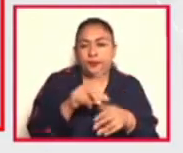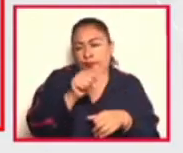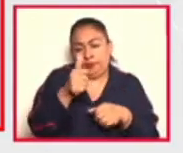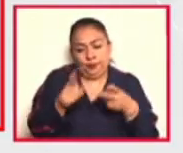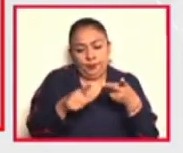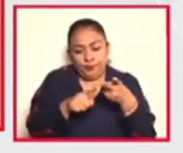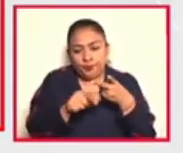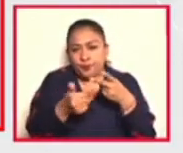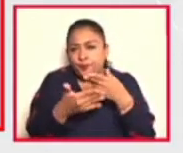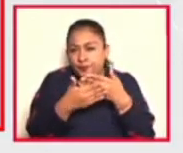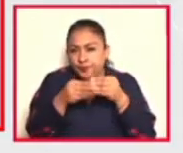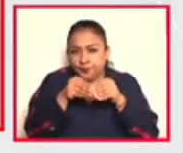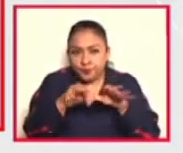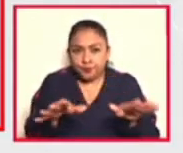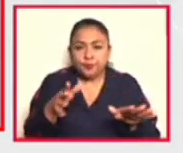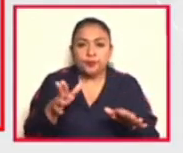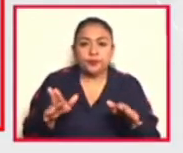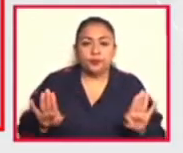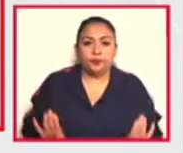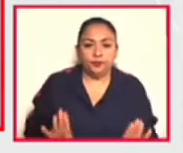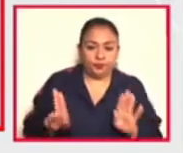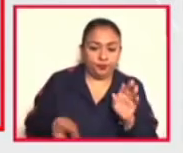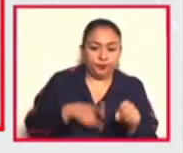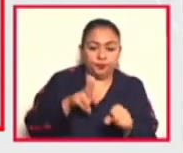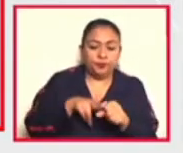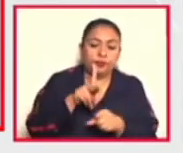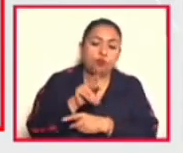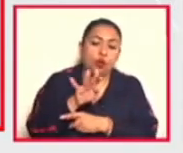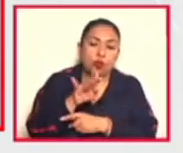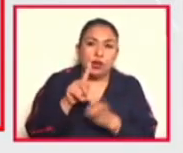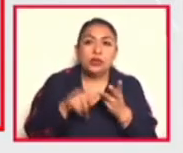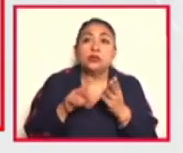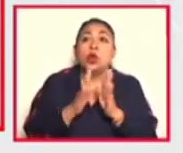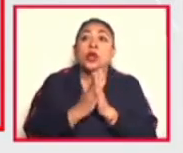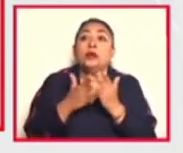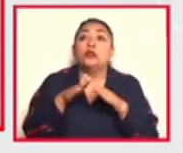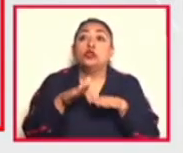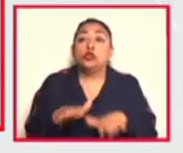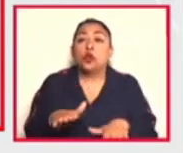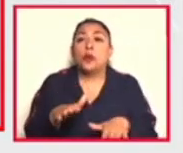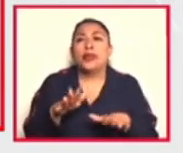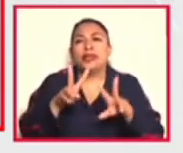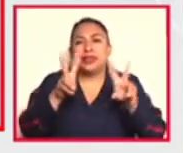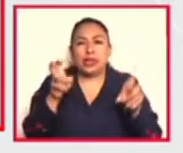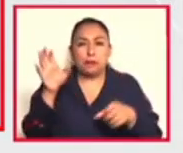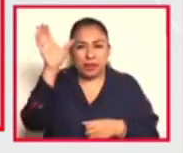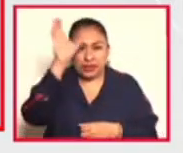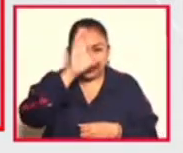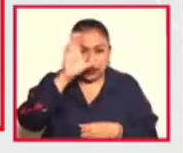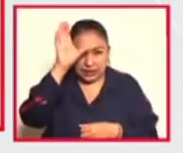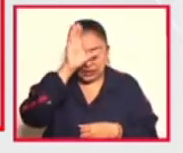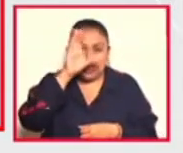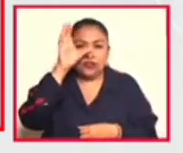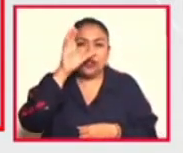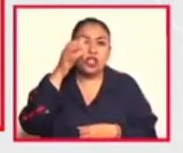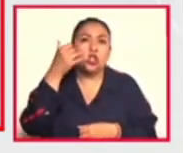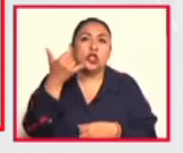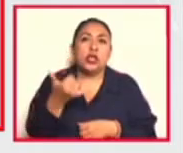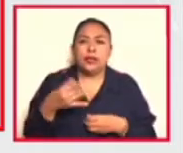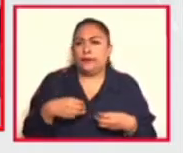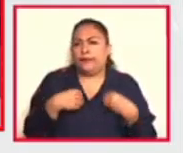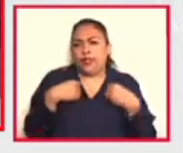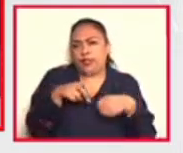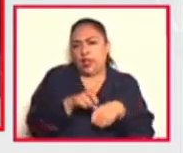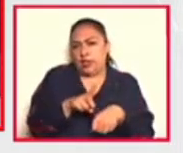La naturaleza del populismo. Hemos ofrecido libros sobre asuntos científicos que tienen que ver con la vida cotidiana. Por